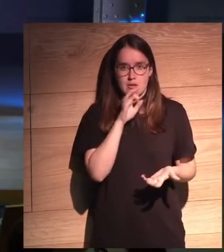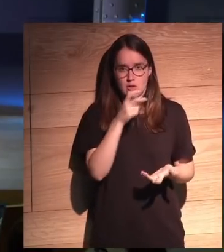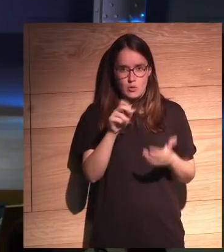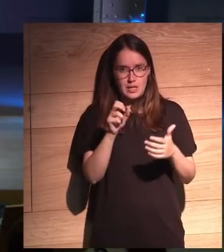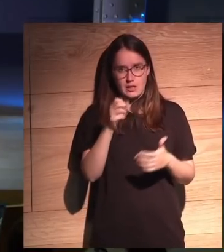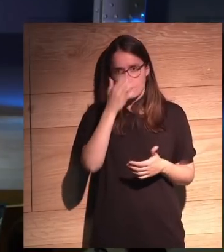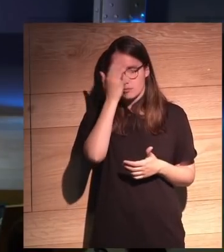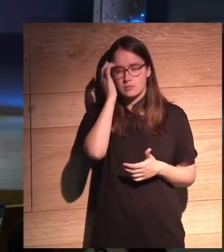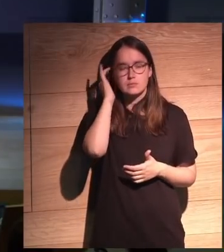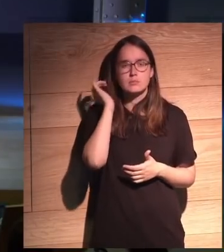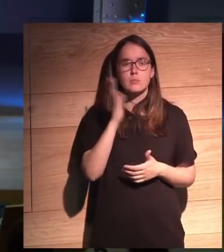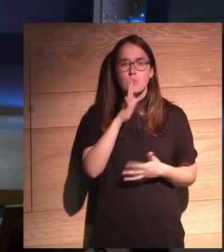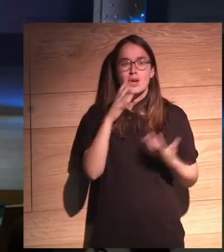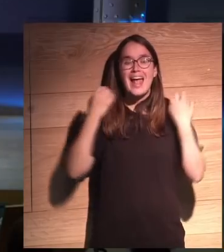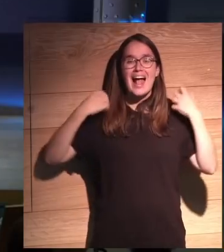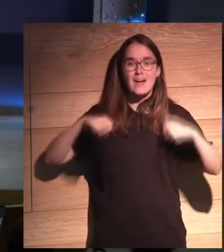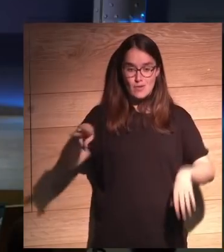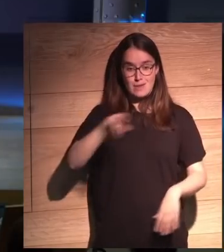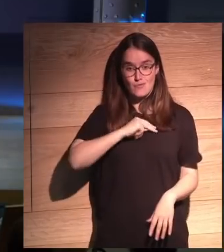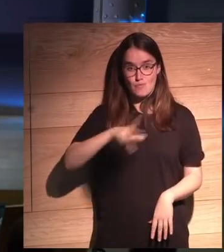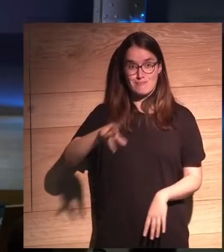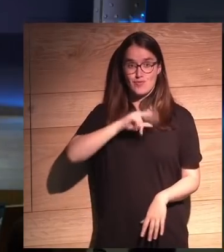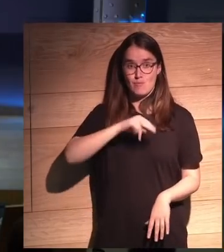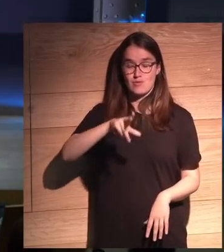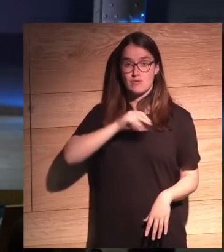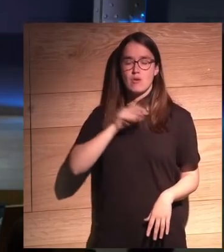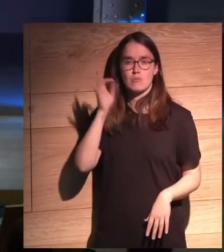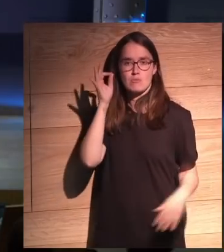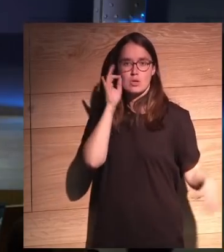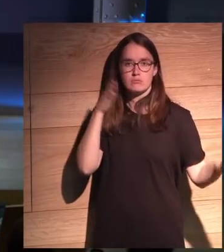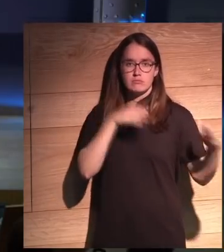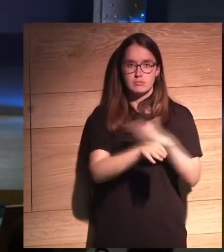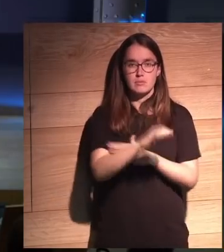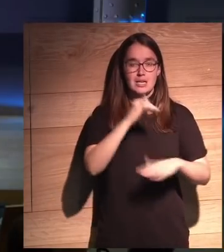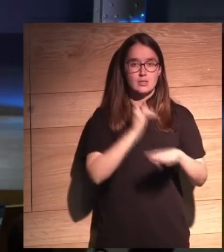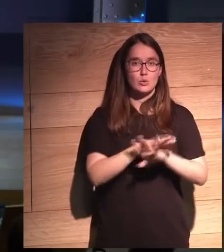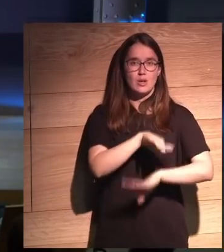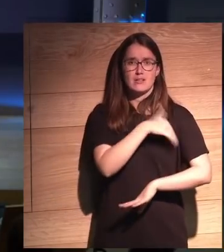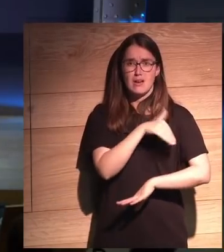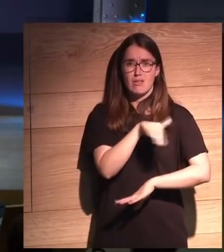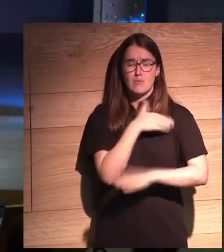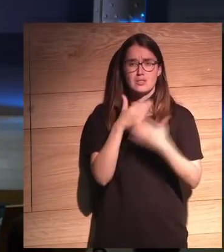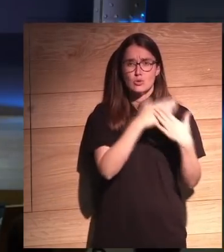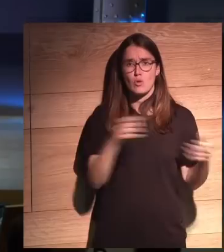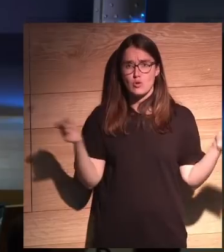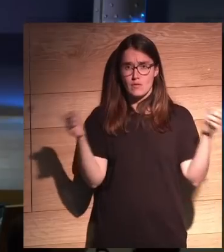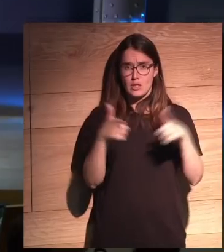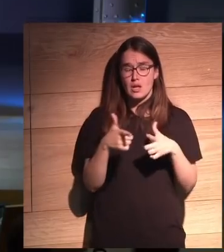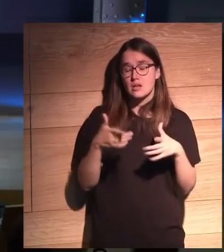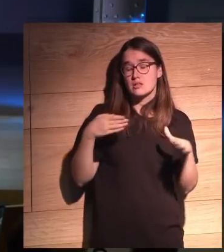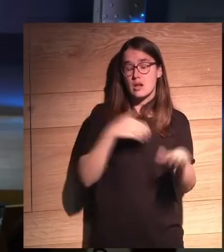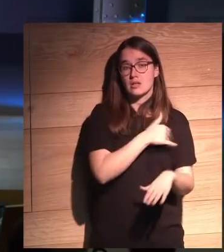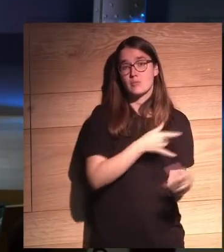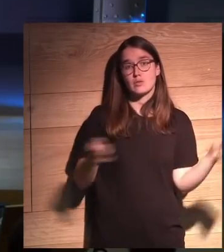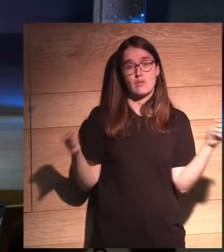del XX. Porque a pesar de esa negativa a que las mujeres pudieran acceder a los estudios oficiales y a las